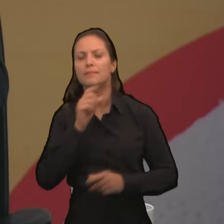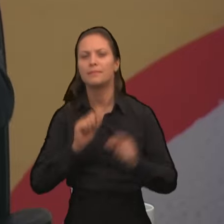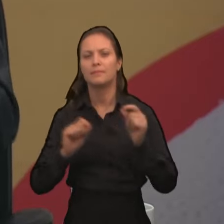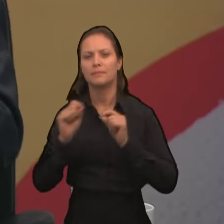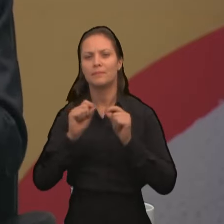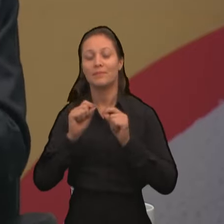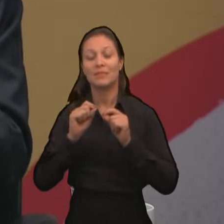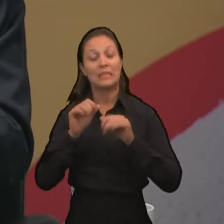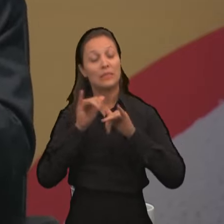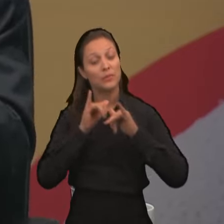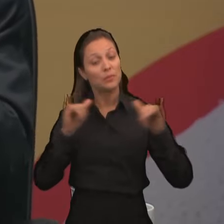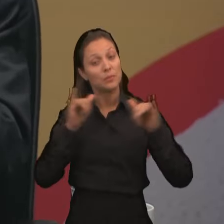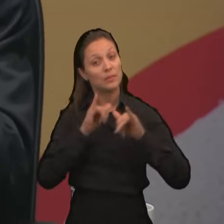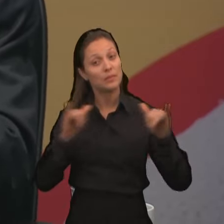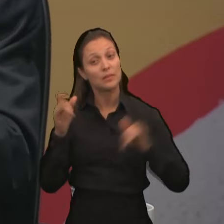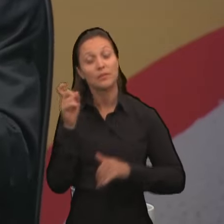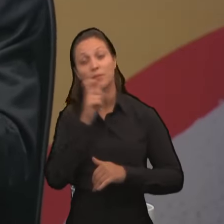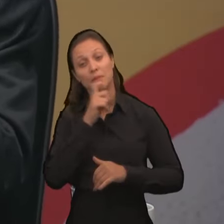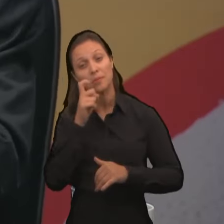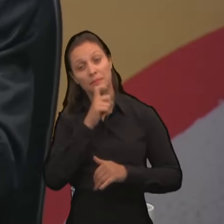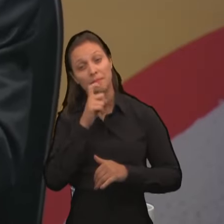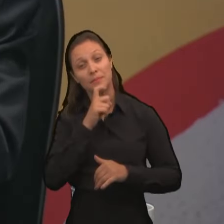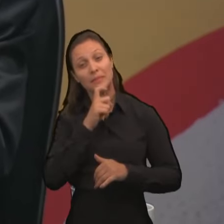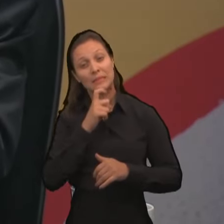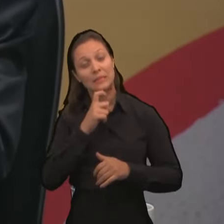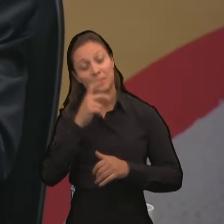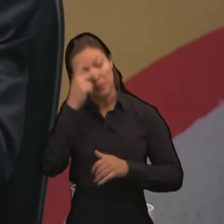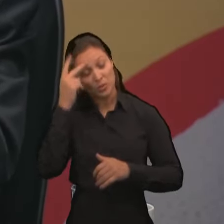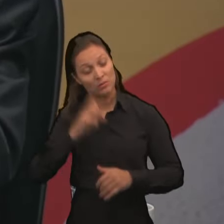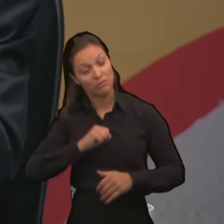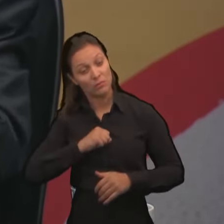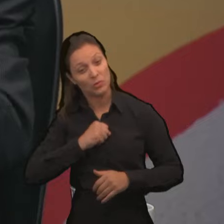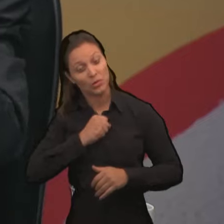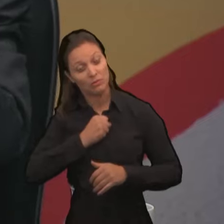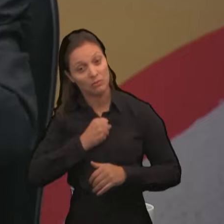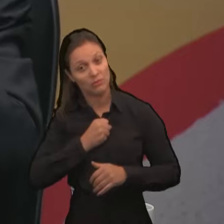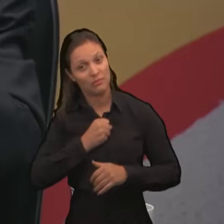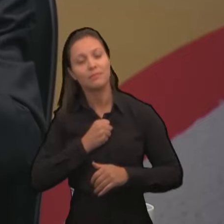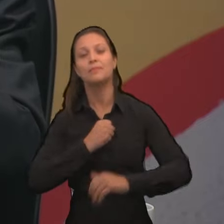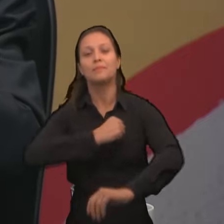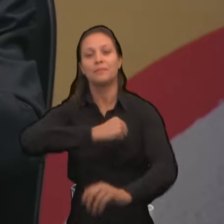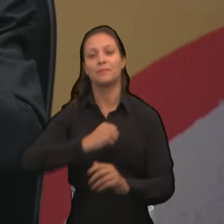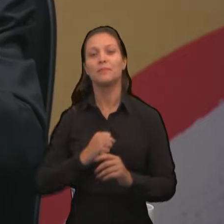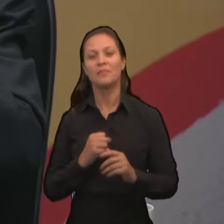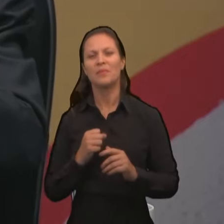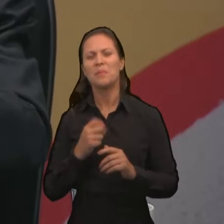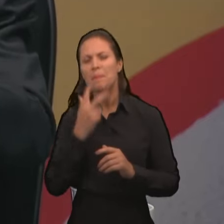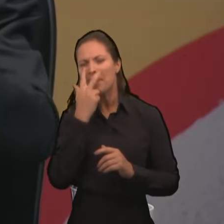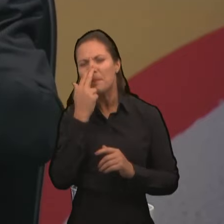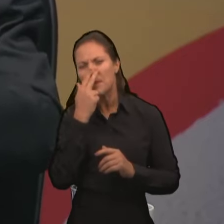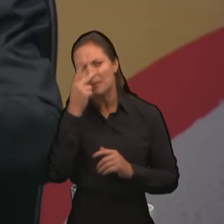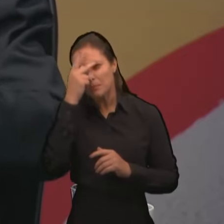encuestas trágicamente es que la desinformación, la mentira, el sensacionalismo